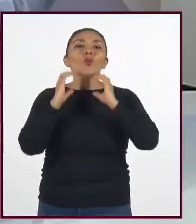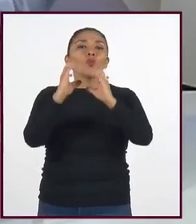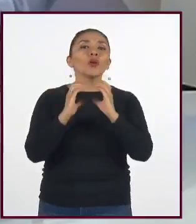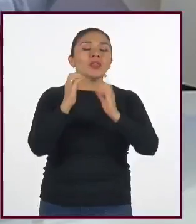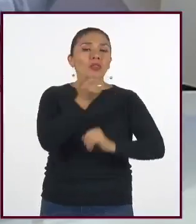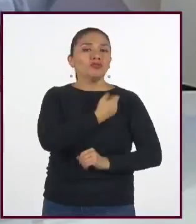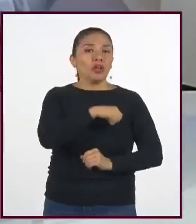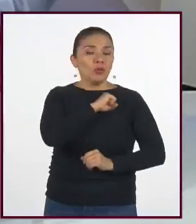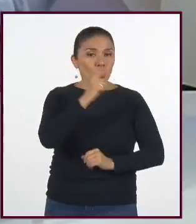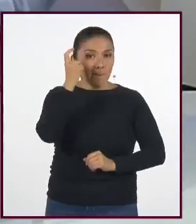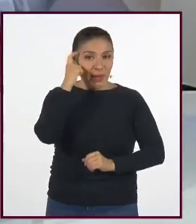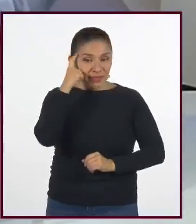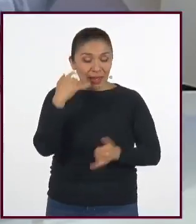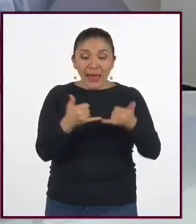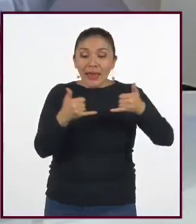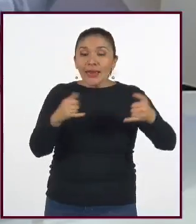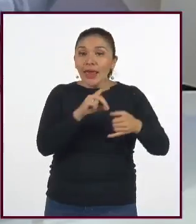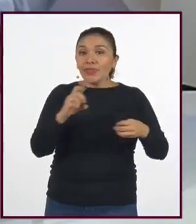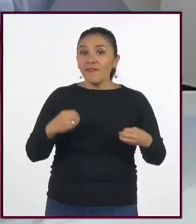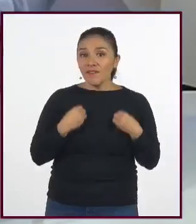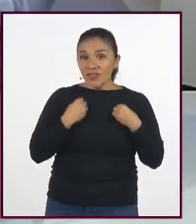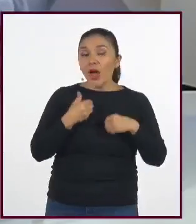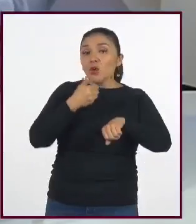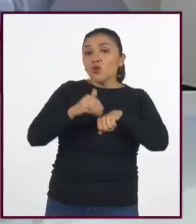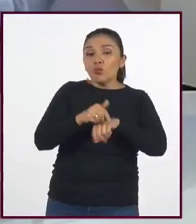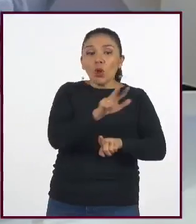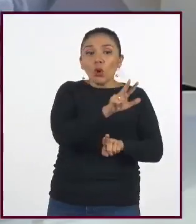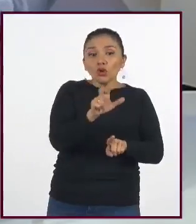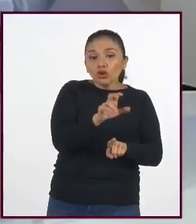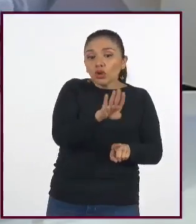salud mental. La línea de la vida, se las repito,